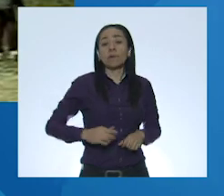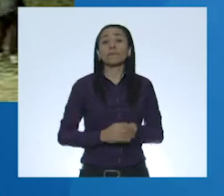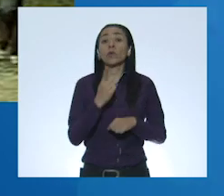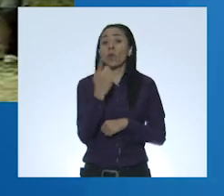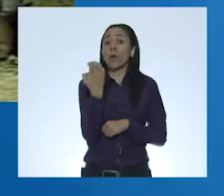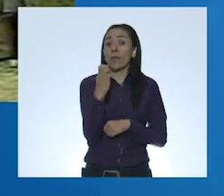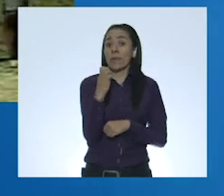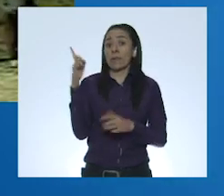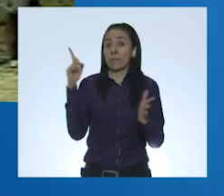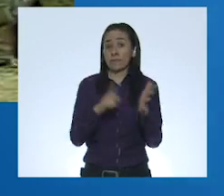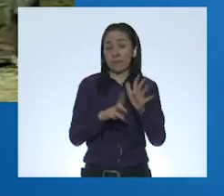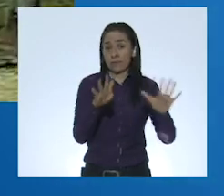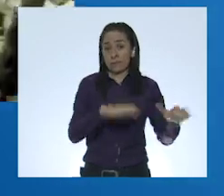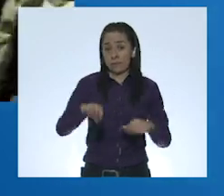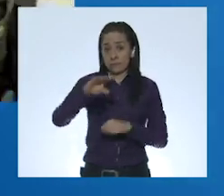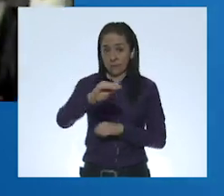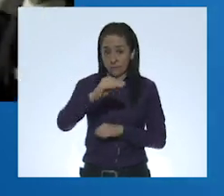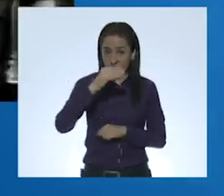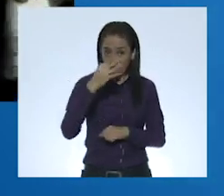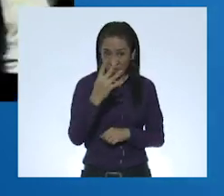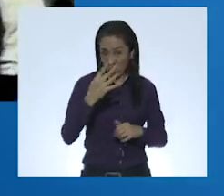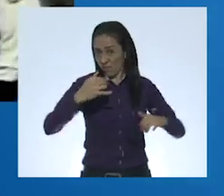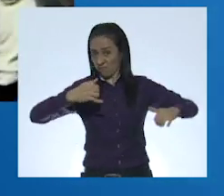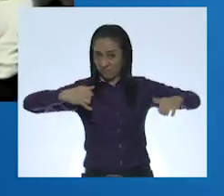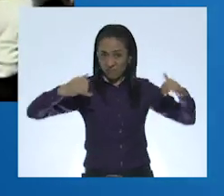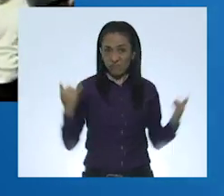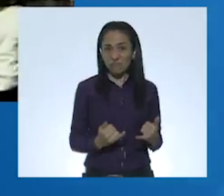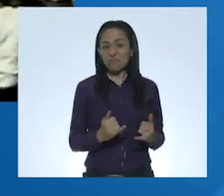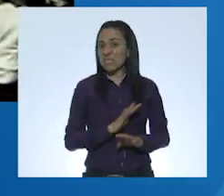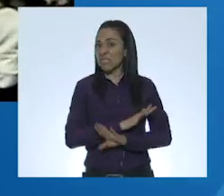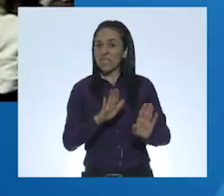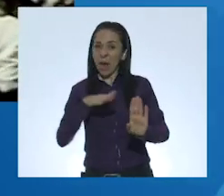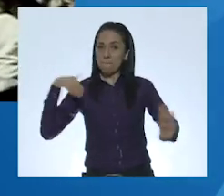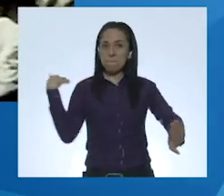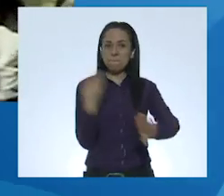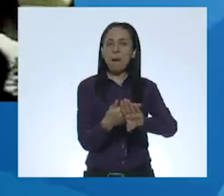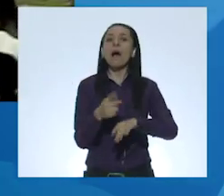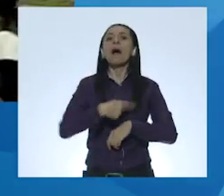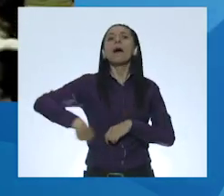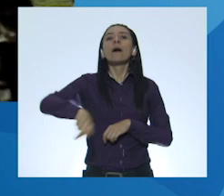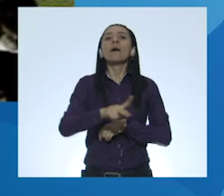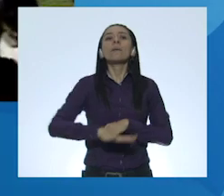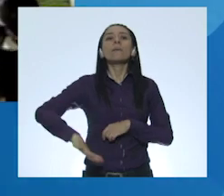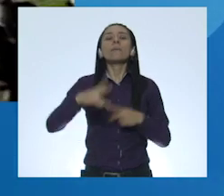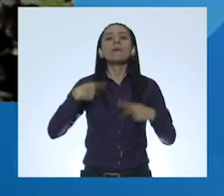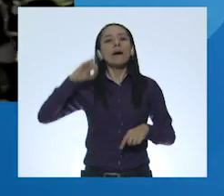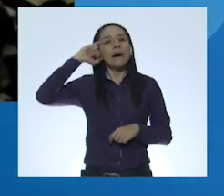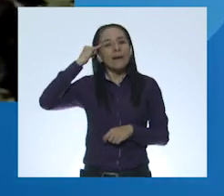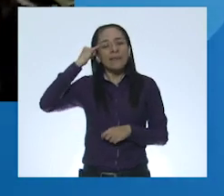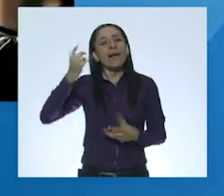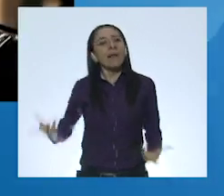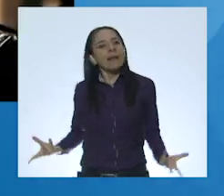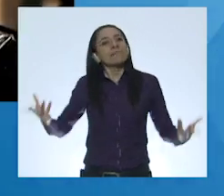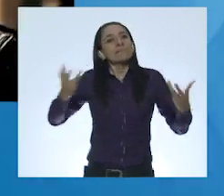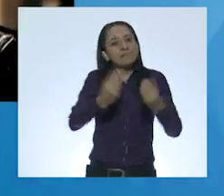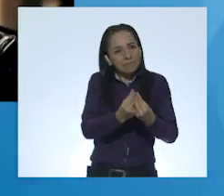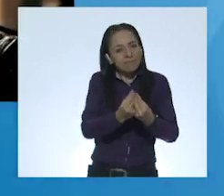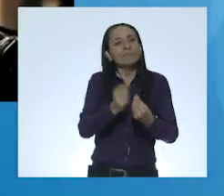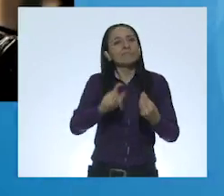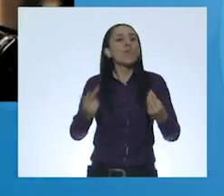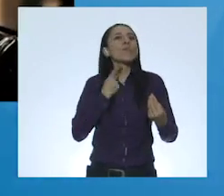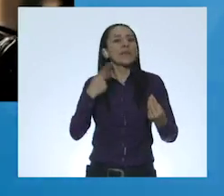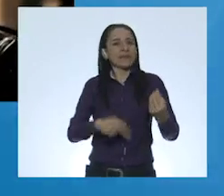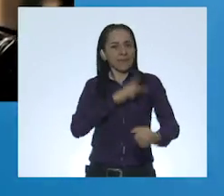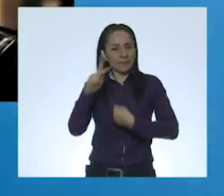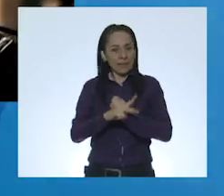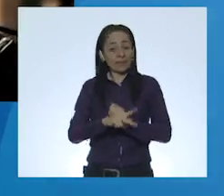de 1994 significó la incorporación de los indígenas a la vida política nacional. En la sexta